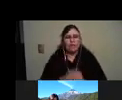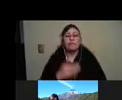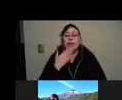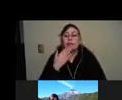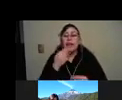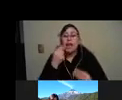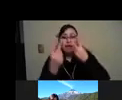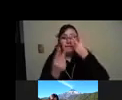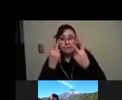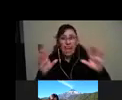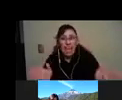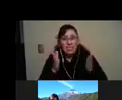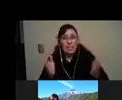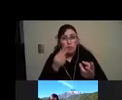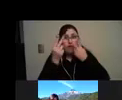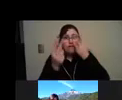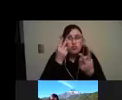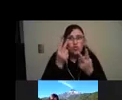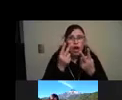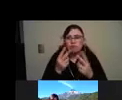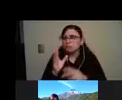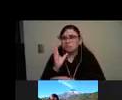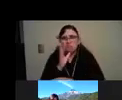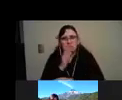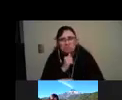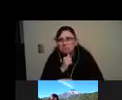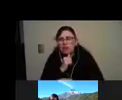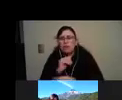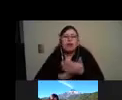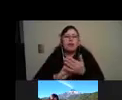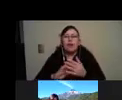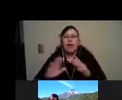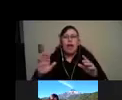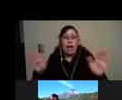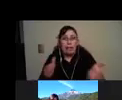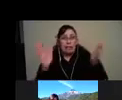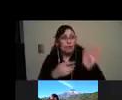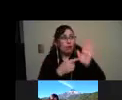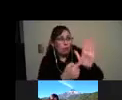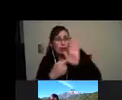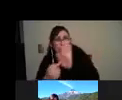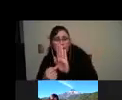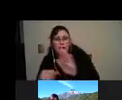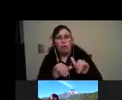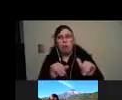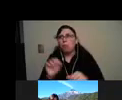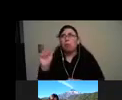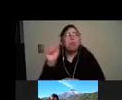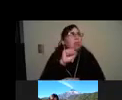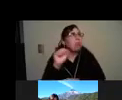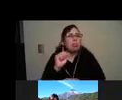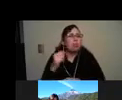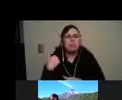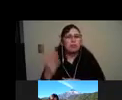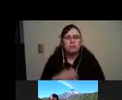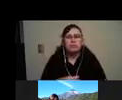visuales, ya conducta visual anormal también, son signos clínicos que uno puede sospechar que el niño pudiese tener algún tipo de